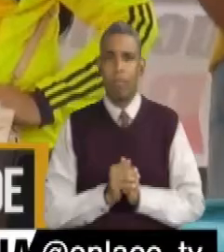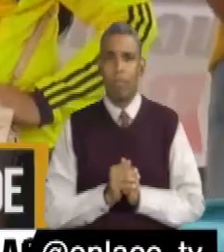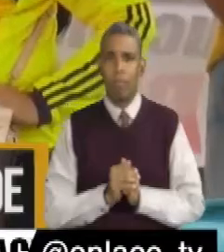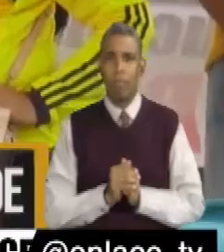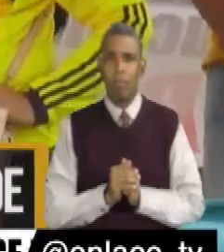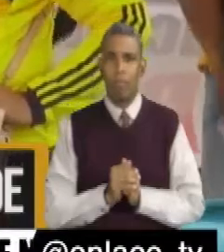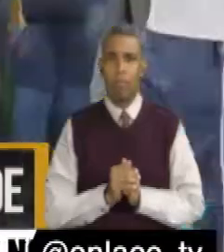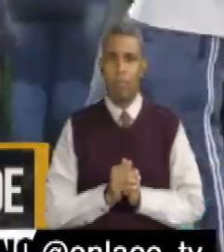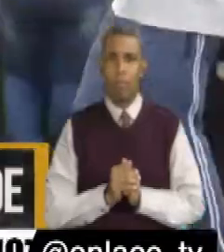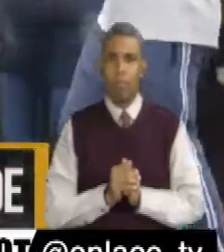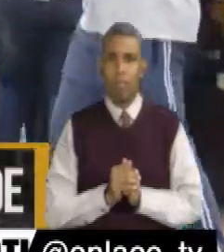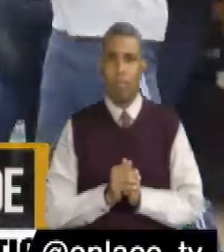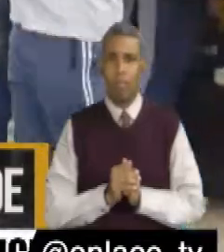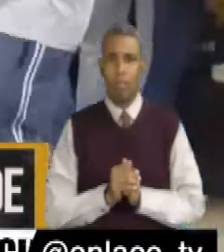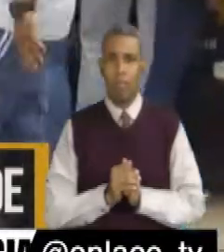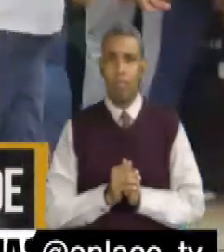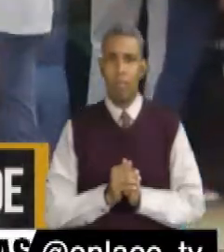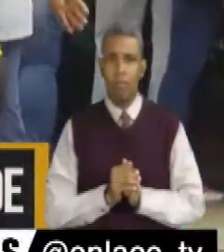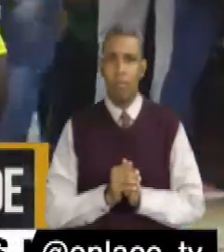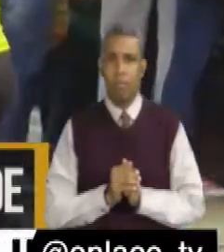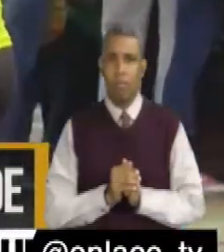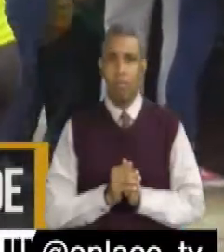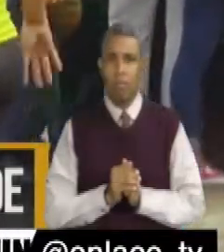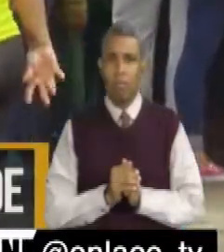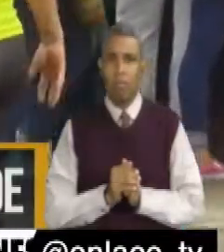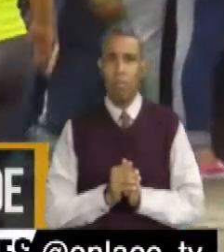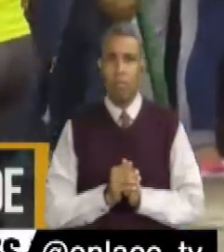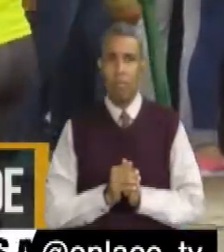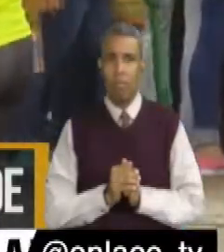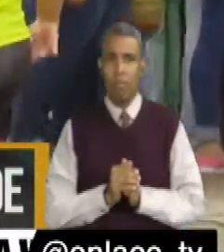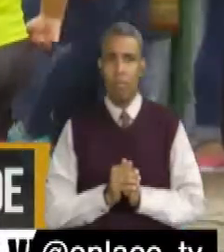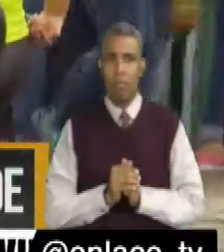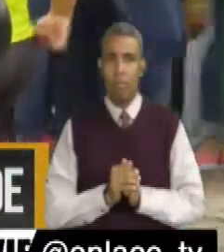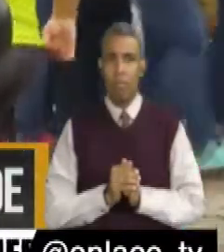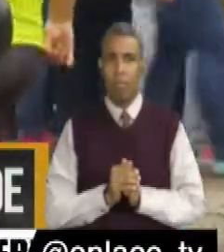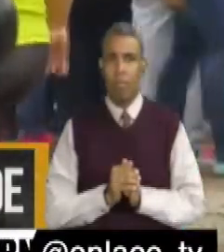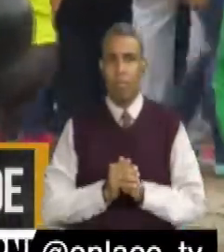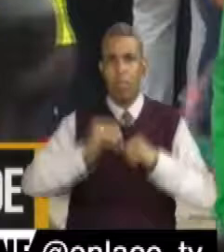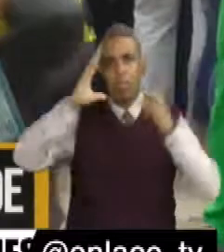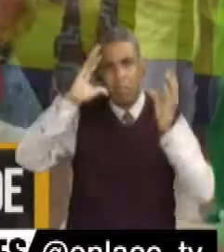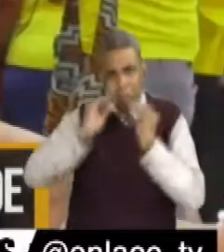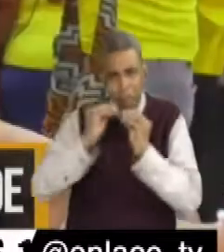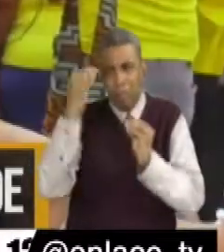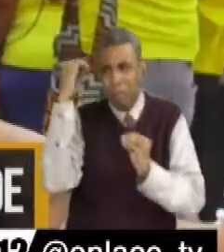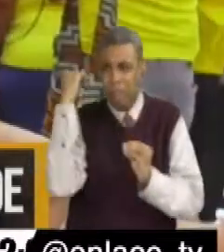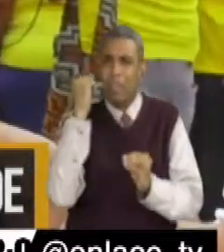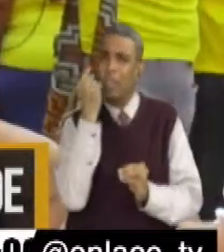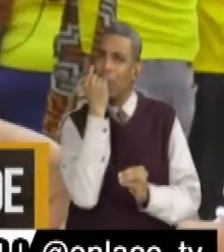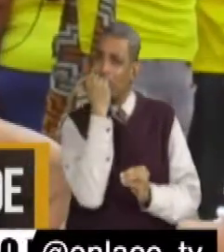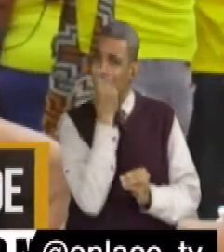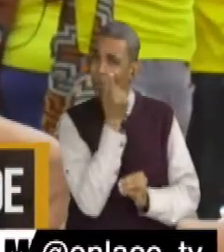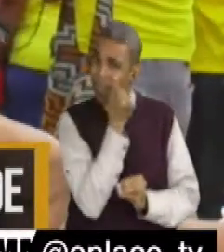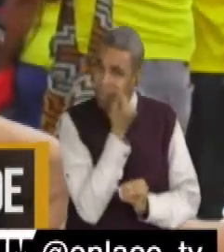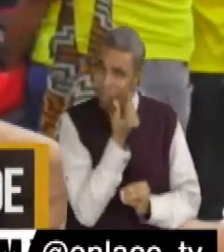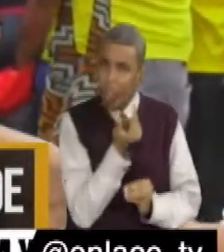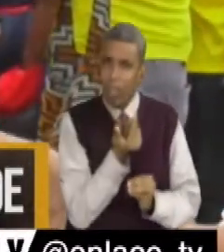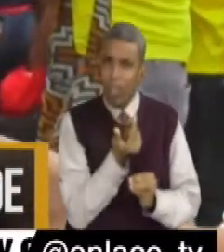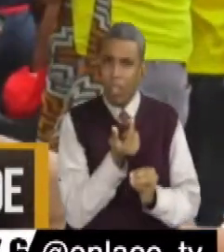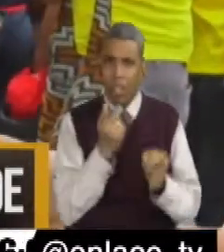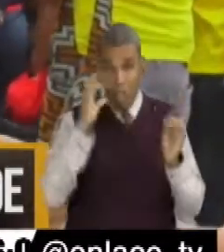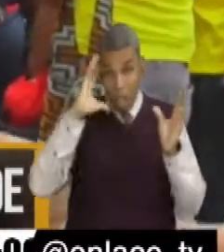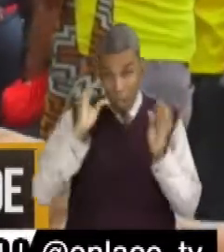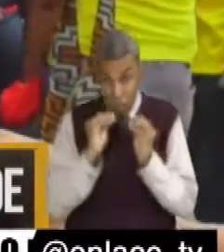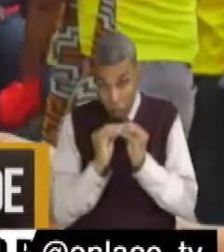magisterio? El acuerdo se hizo en la mesa nacional, donde están las centrales obreras. Por supuesto, en esa